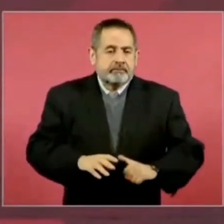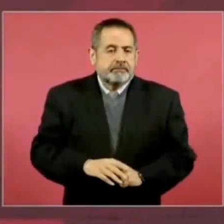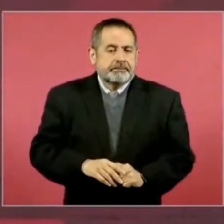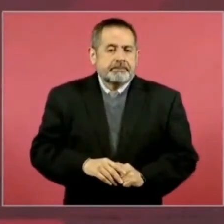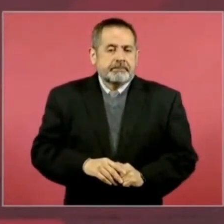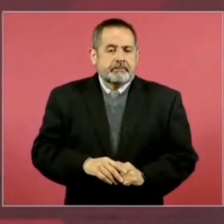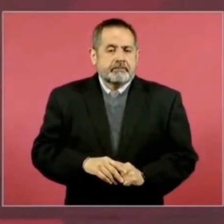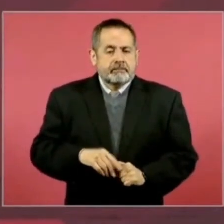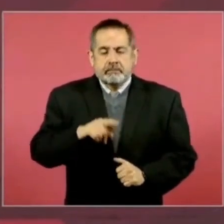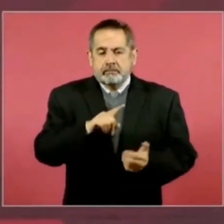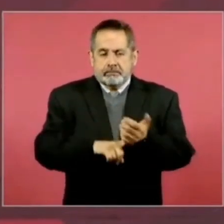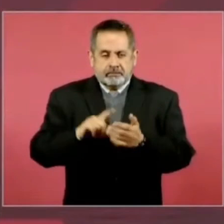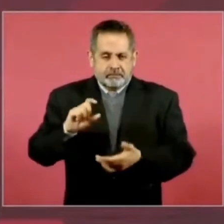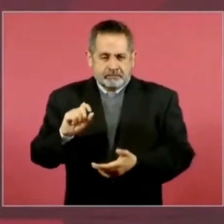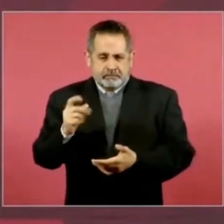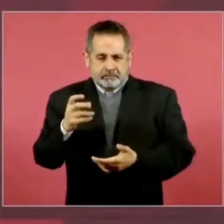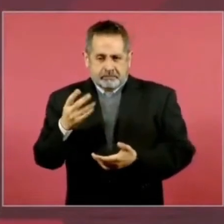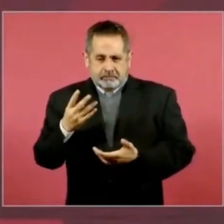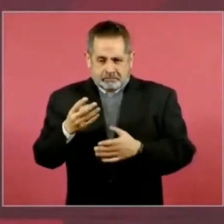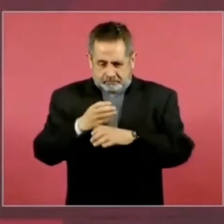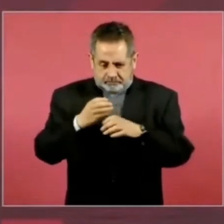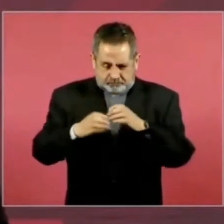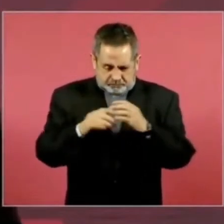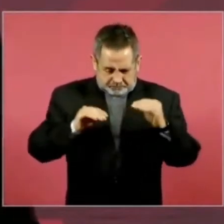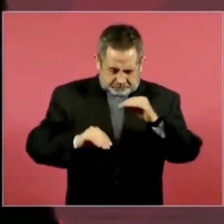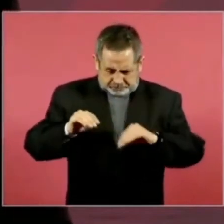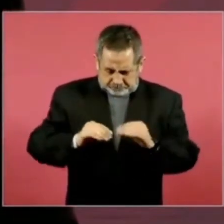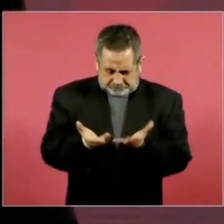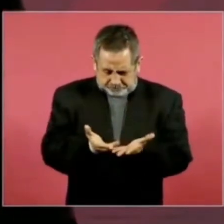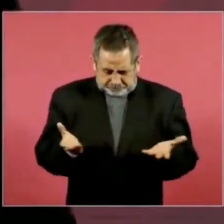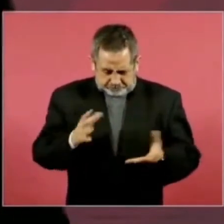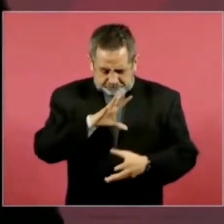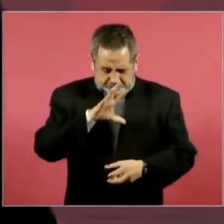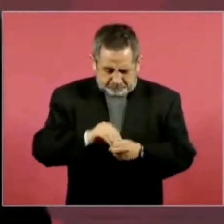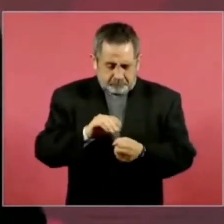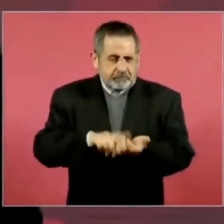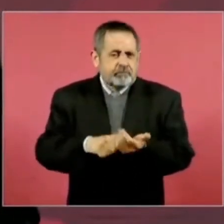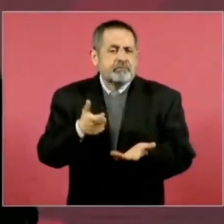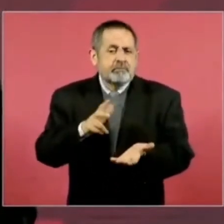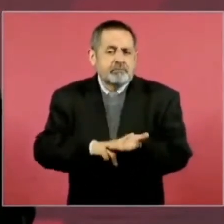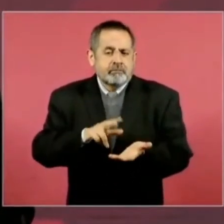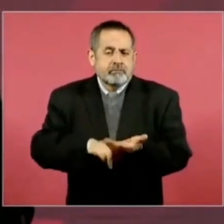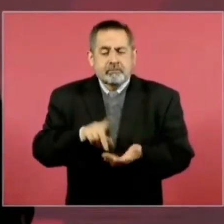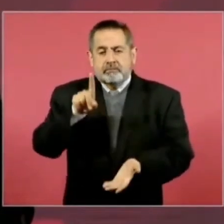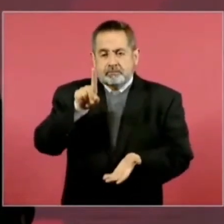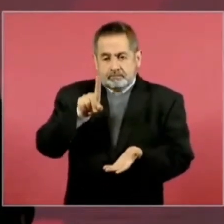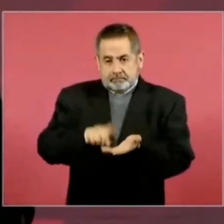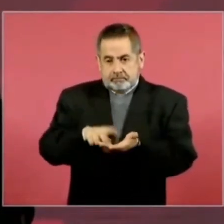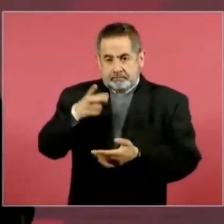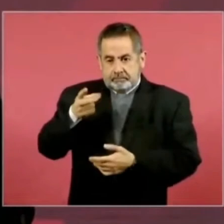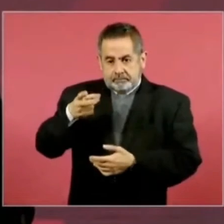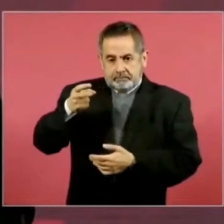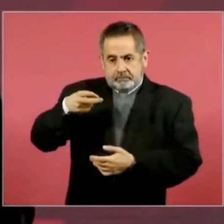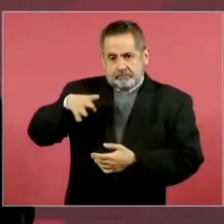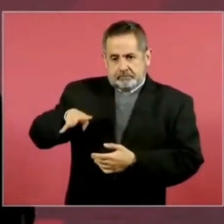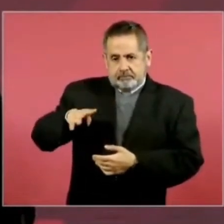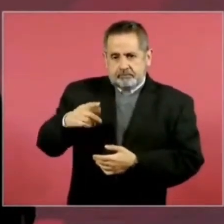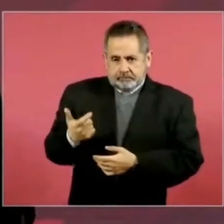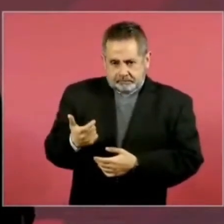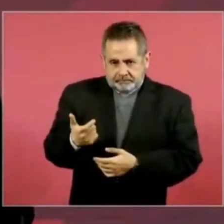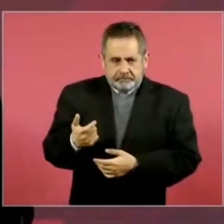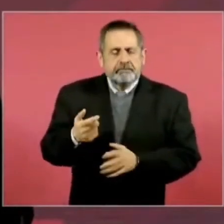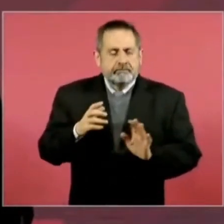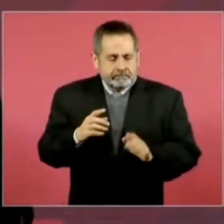de los 24 productos de la canasta básica 1,039 pesos por 24 productos.